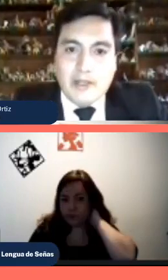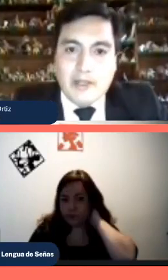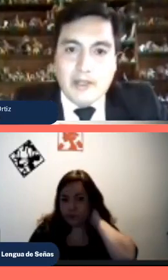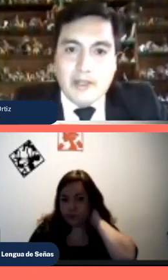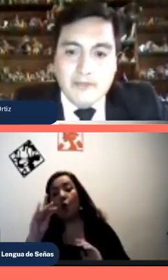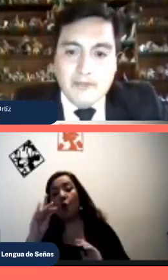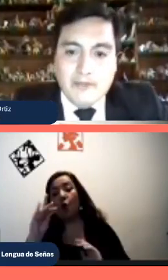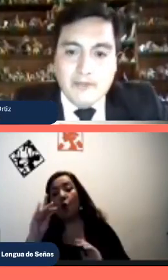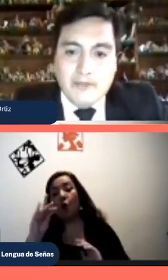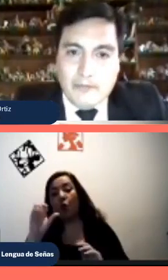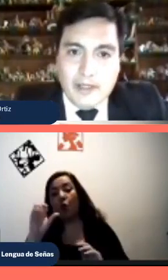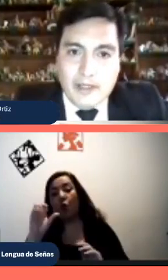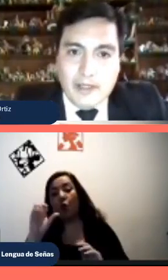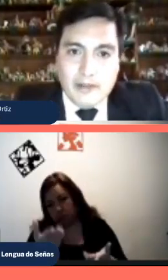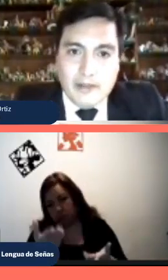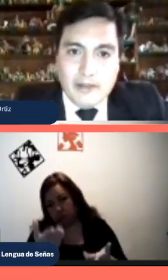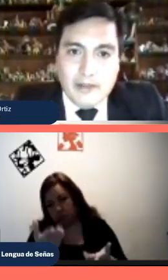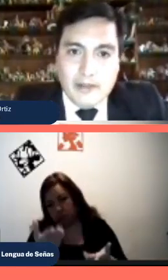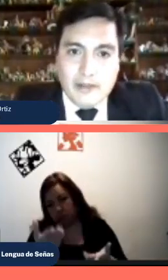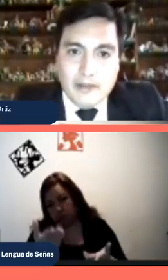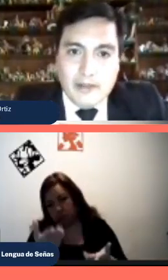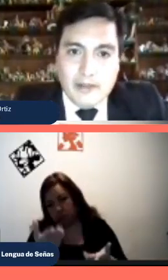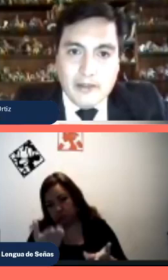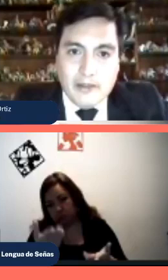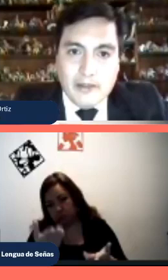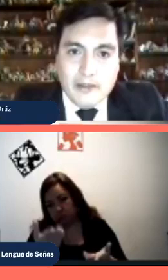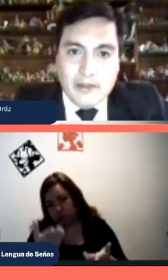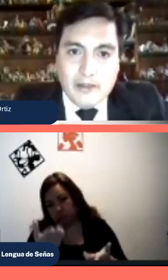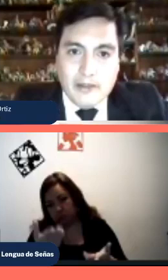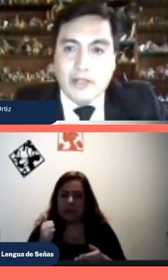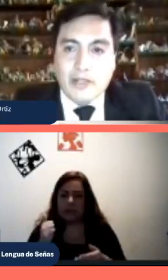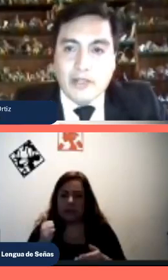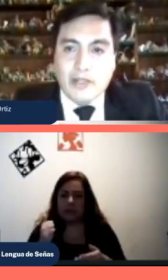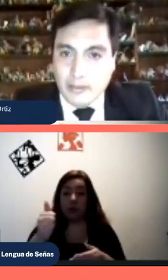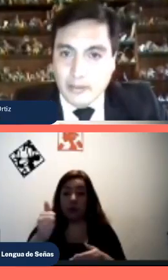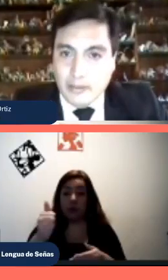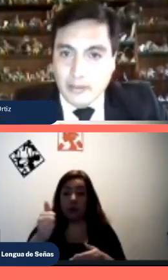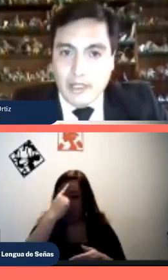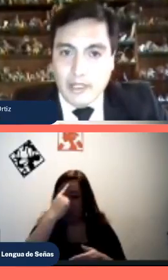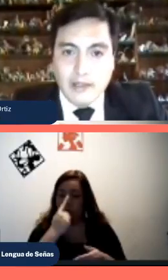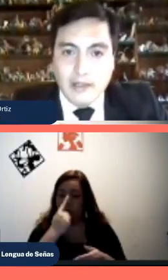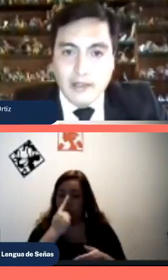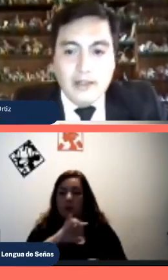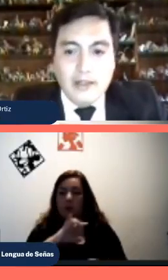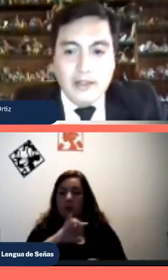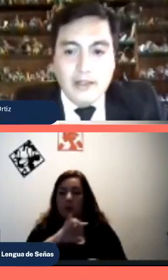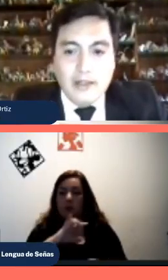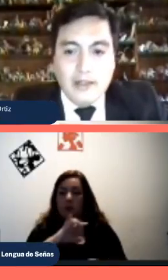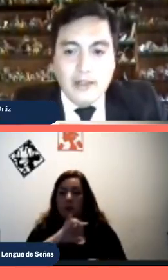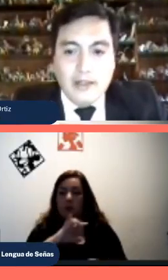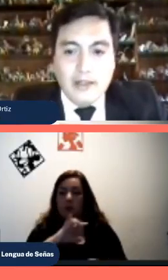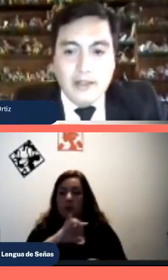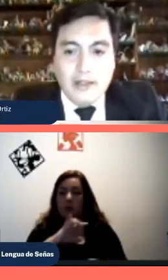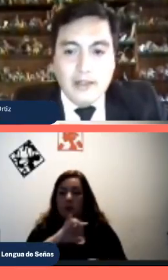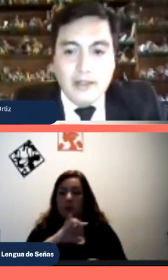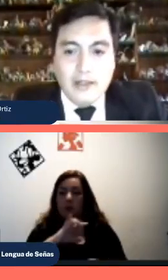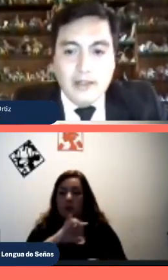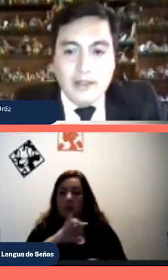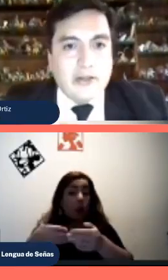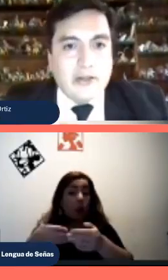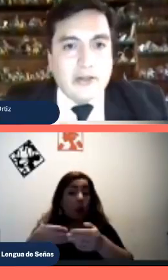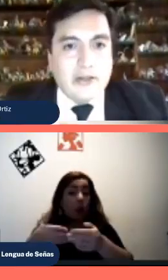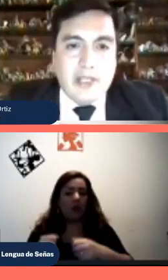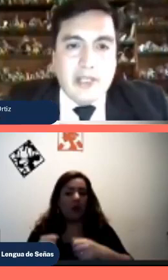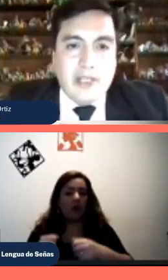Armando Filippi, quien fue director del Museo Nacional de Historia Natural, pero también se puede